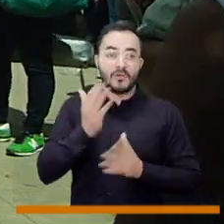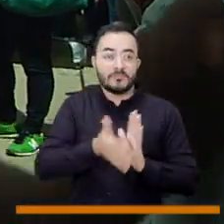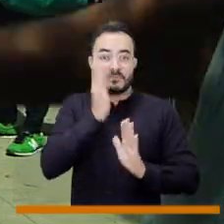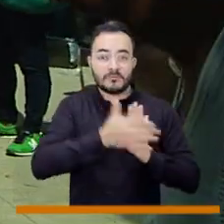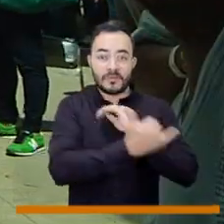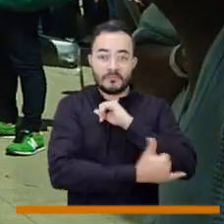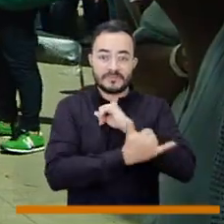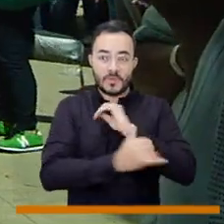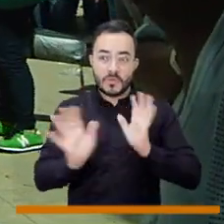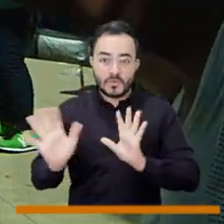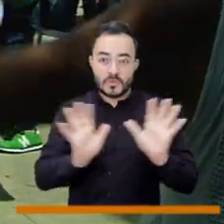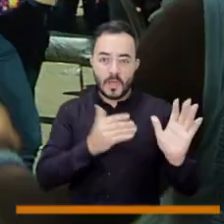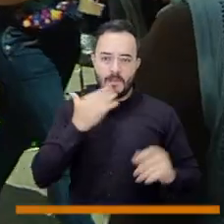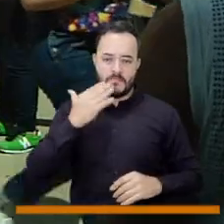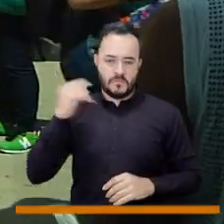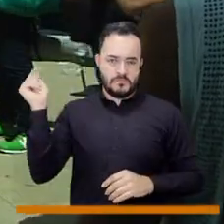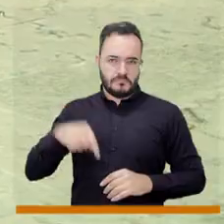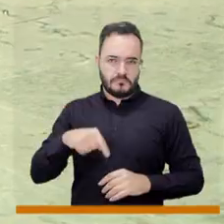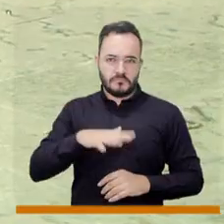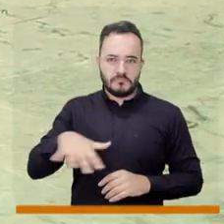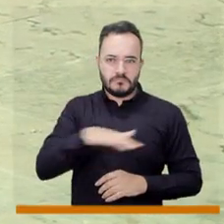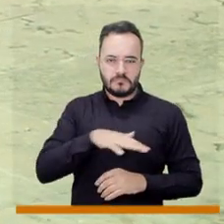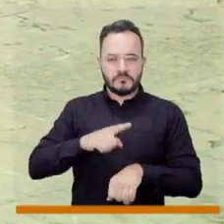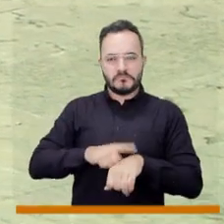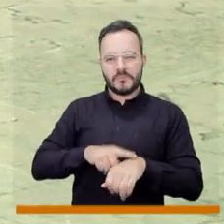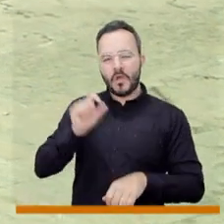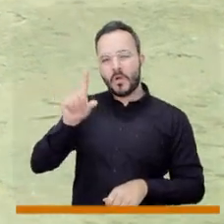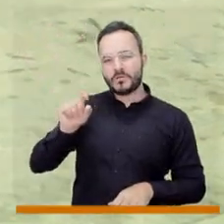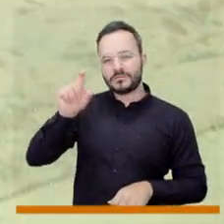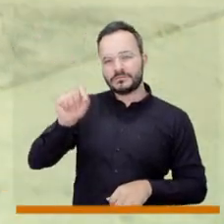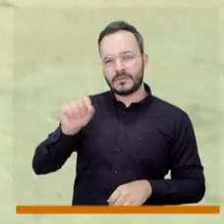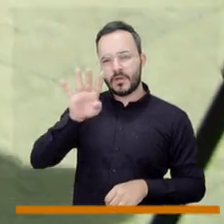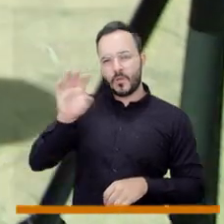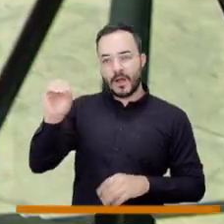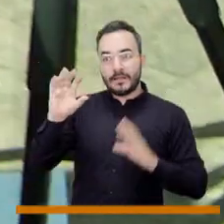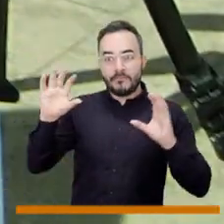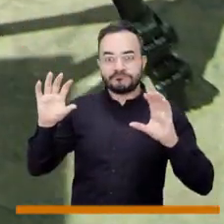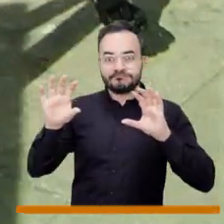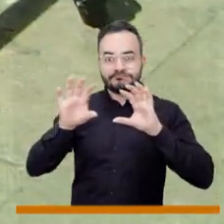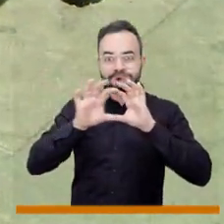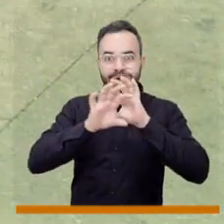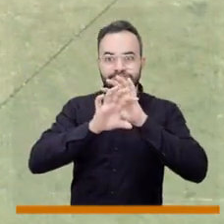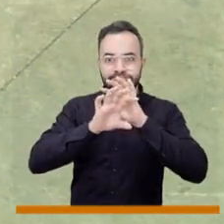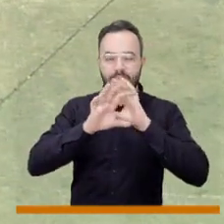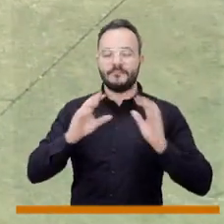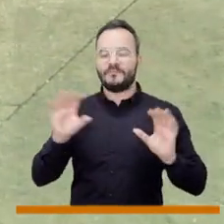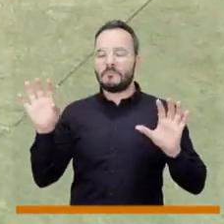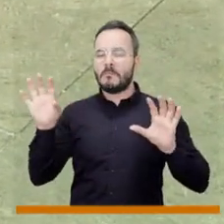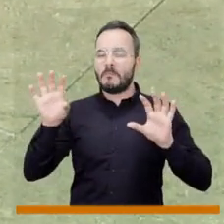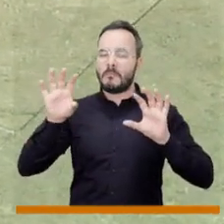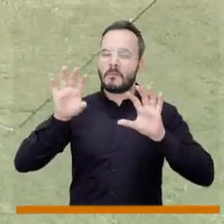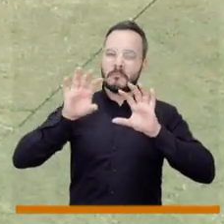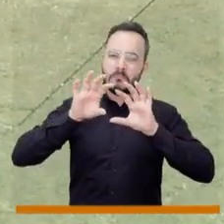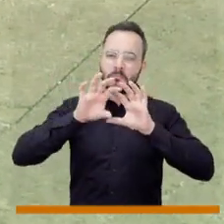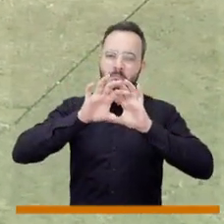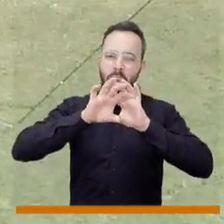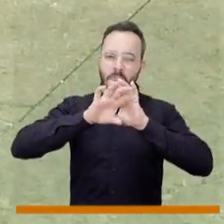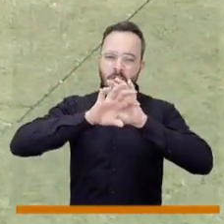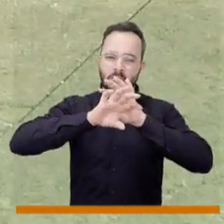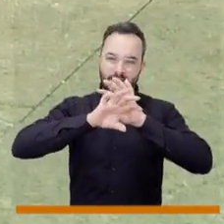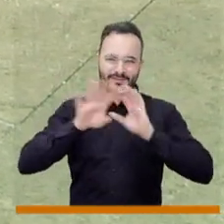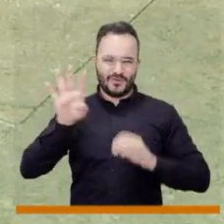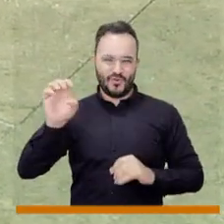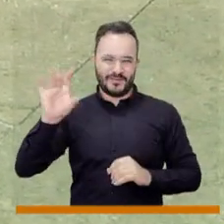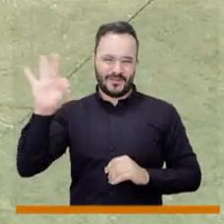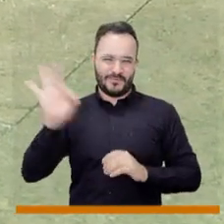entonces se pueden preparar acá en Medellín, que va a ocurrir más o menos a partir de las 11:40. Y el máximo de la ocultación, que ya te